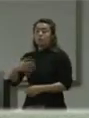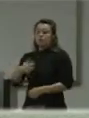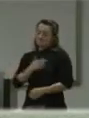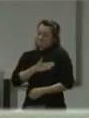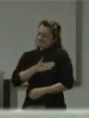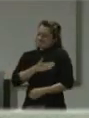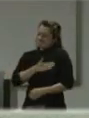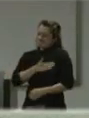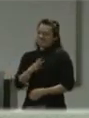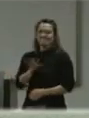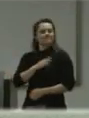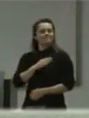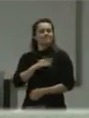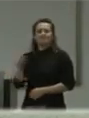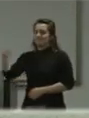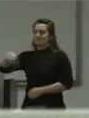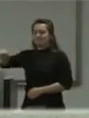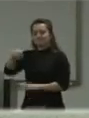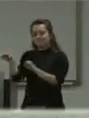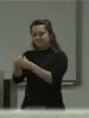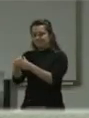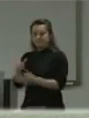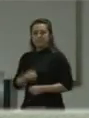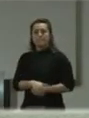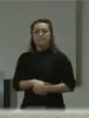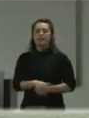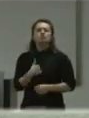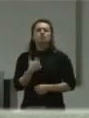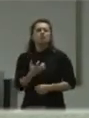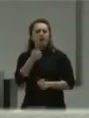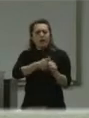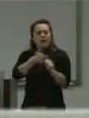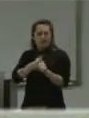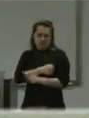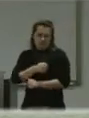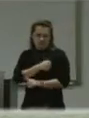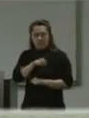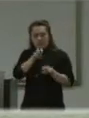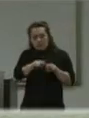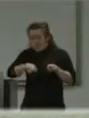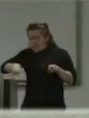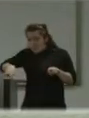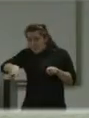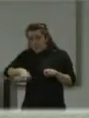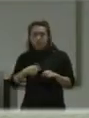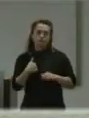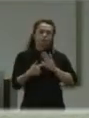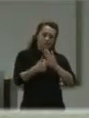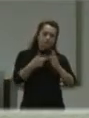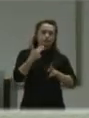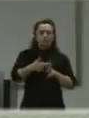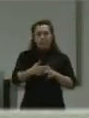poder trabajar con este equipo quisiera que cada uno se presentara inicialmente